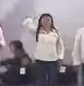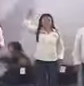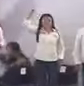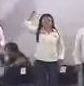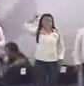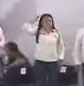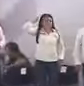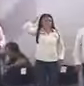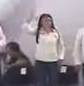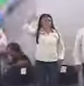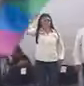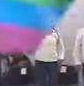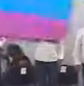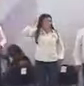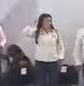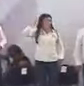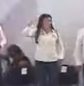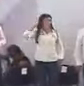¡Presidenta!